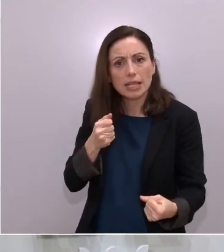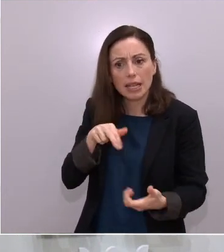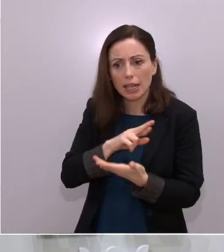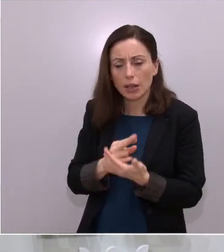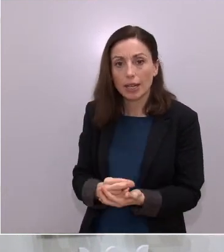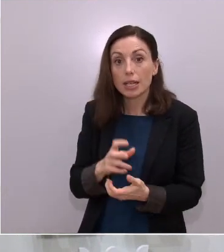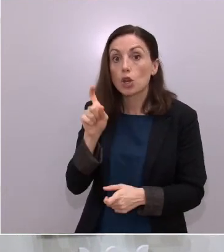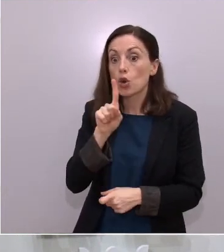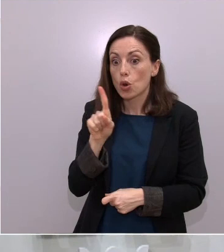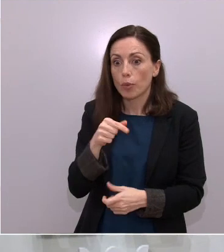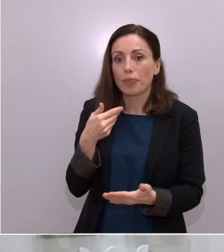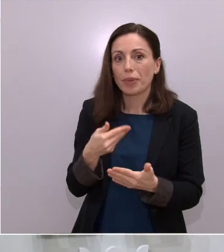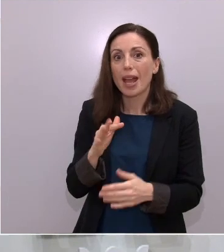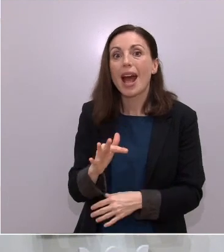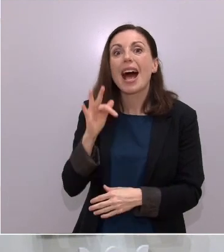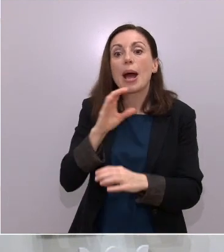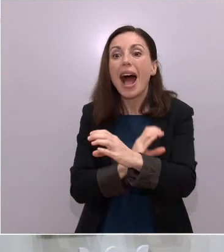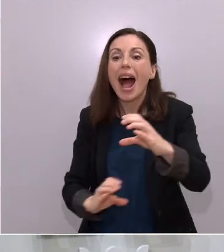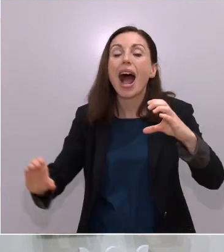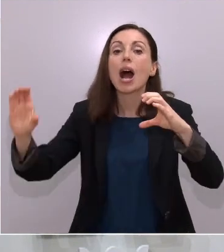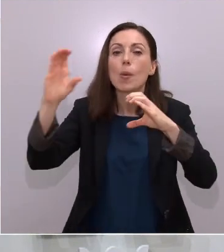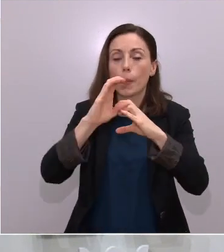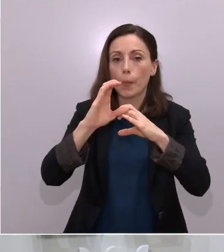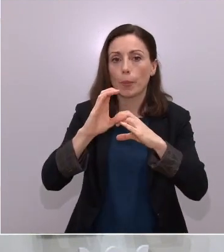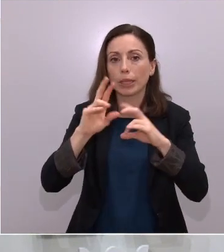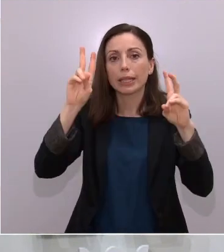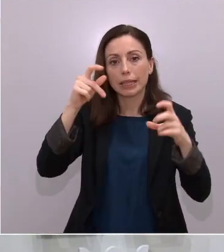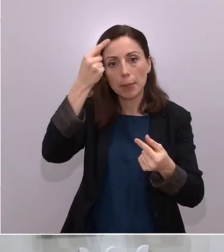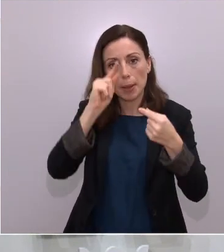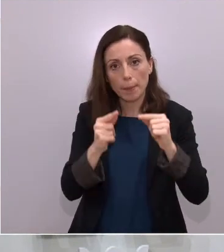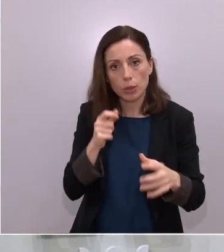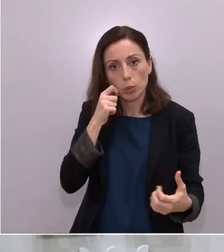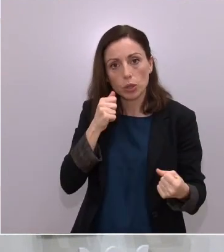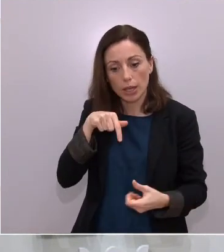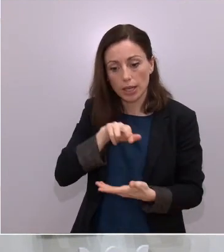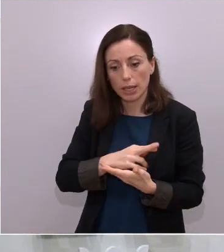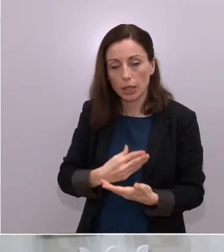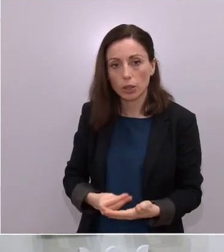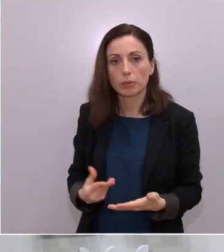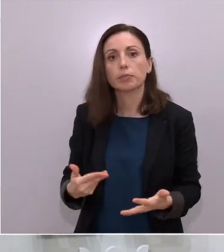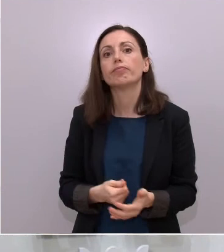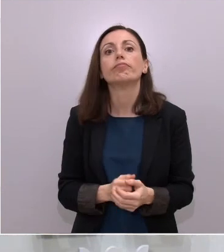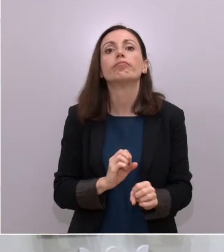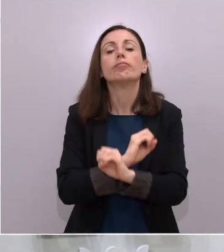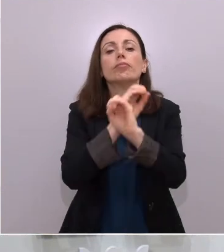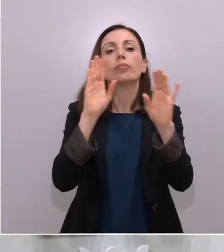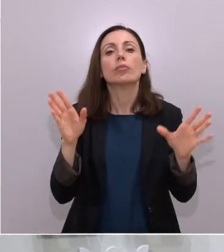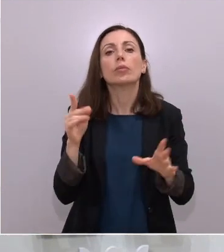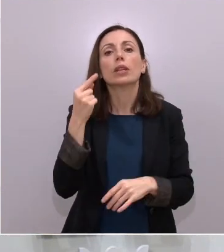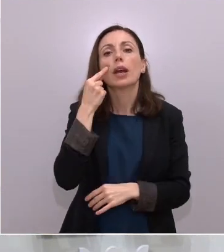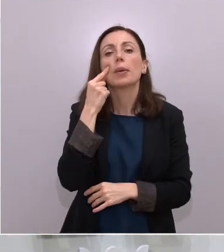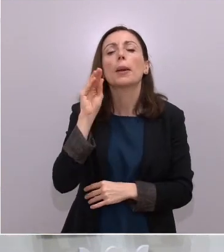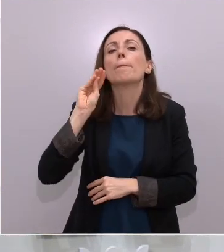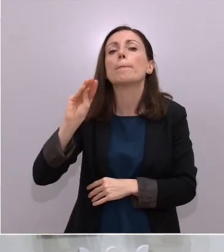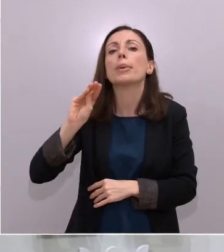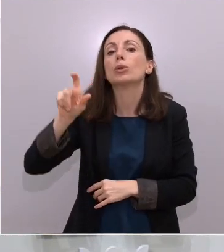se aumenta el presupuesto destinado a sanidad por parte del Gobierno de la región de Murcia. Entonces, claro, habría que preguntar